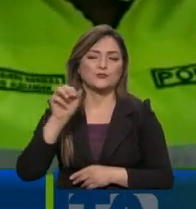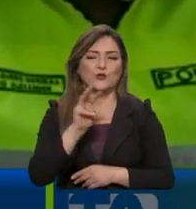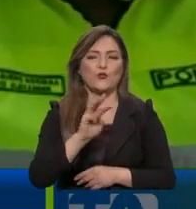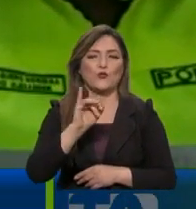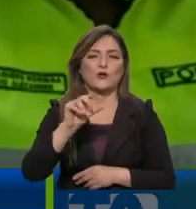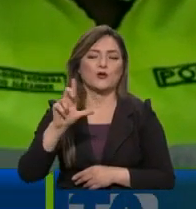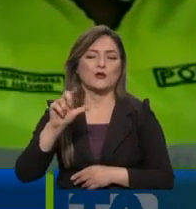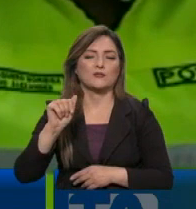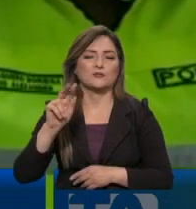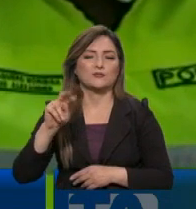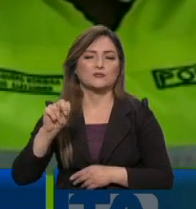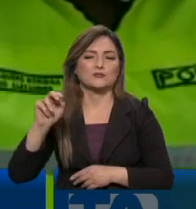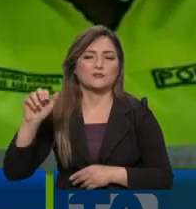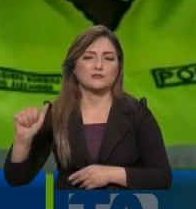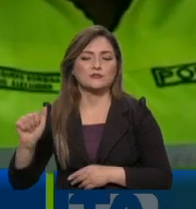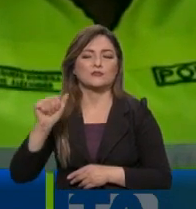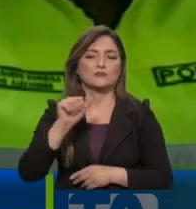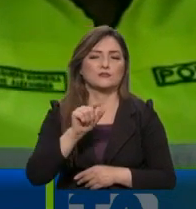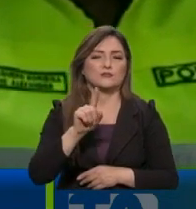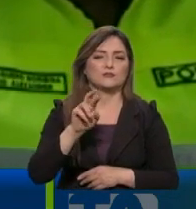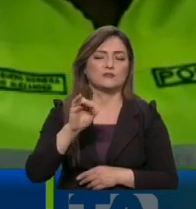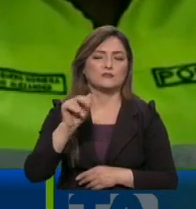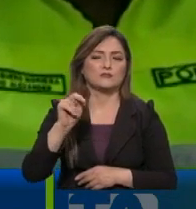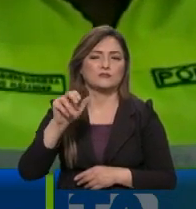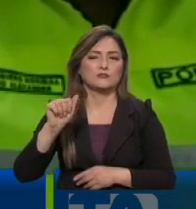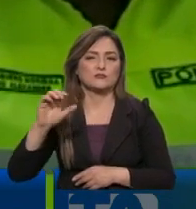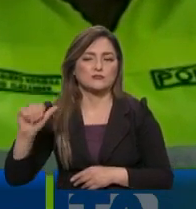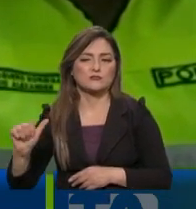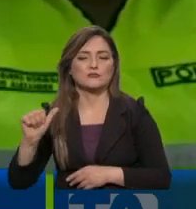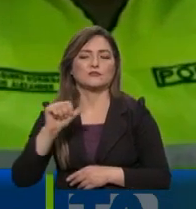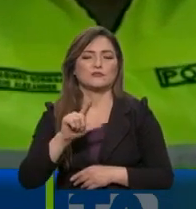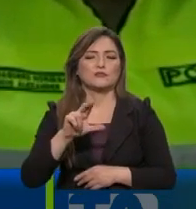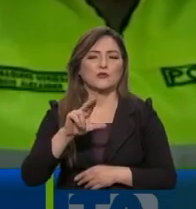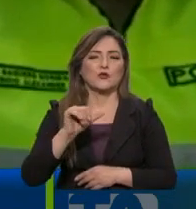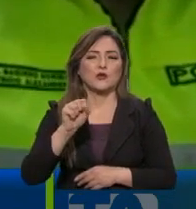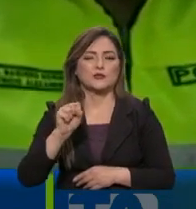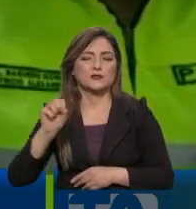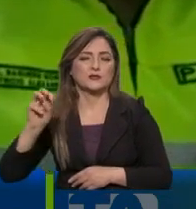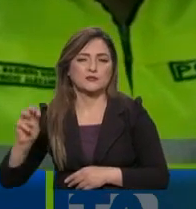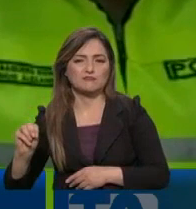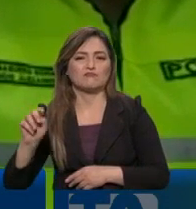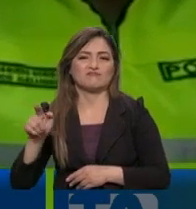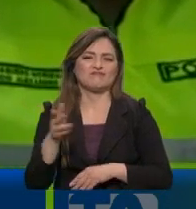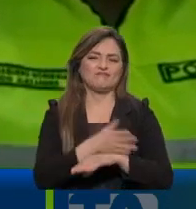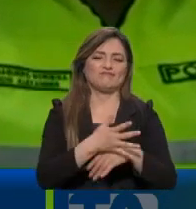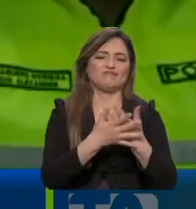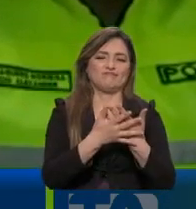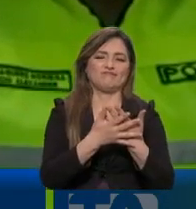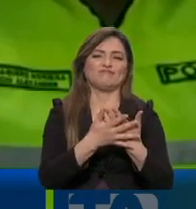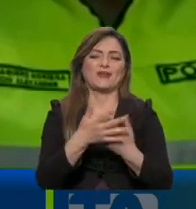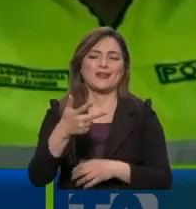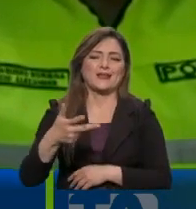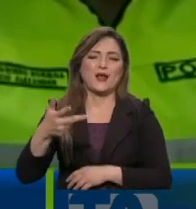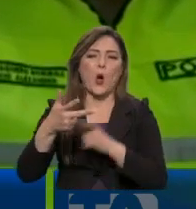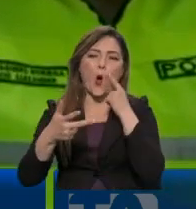William A., Adriana C. y Luis M., los mismos que presentan antecedentes, los 3